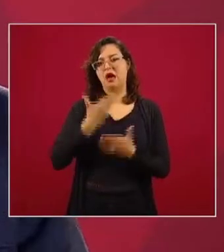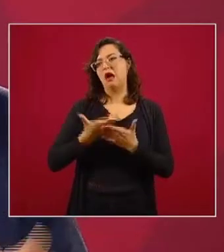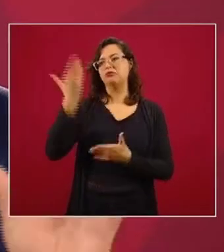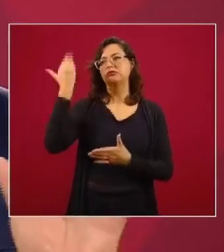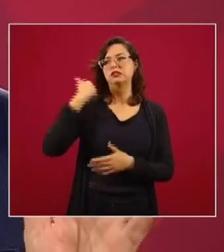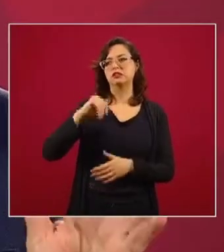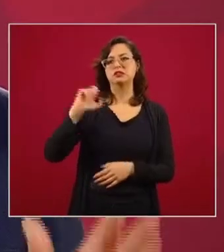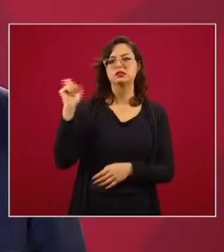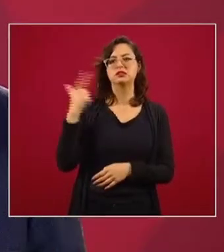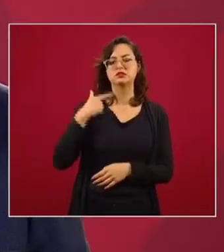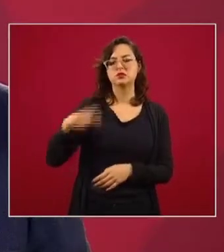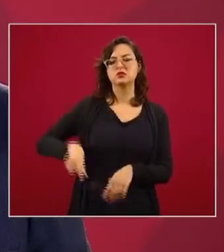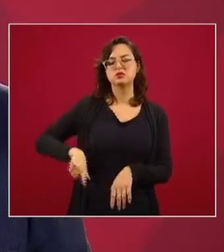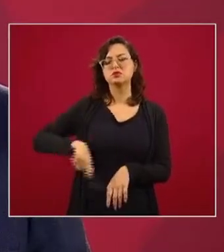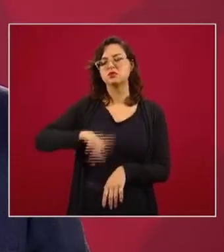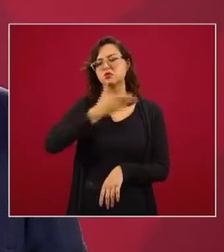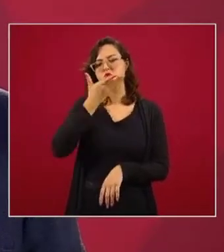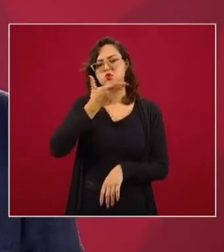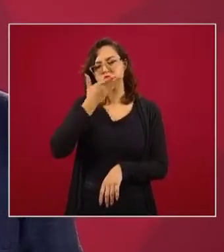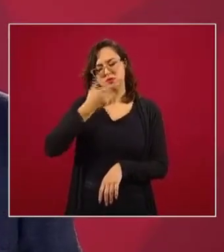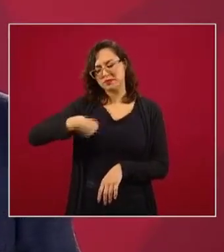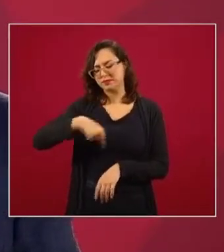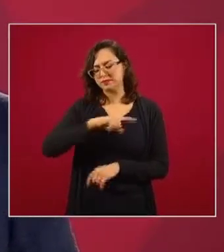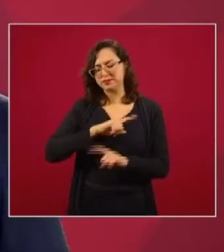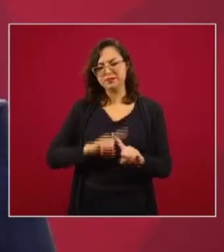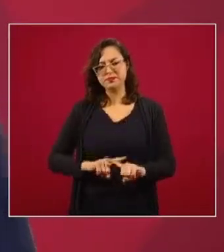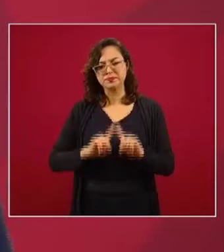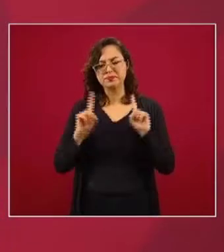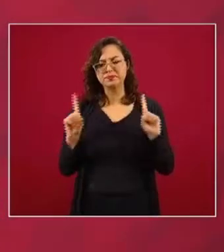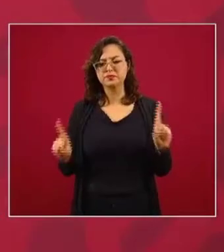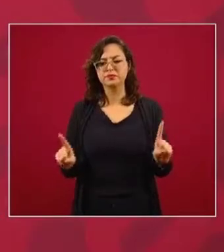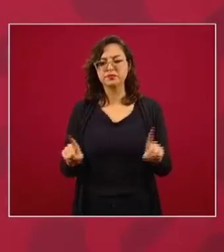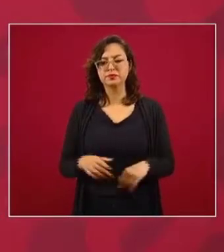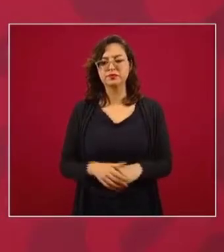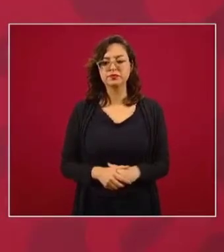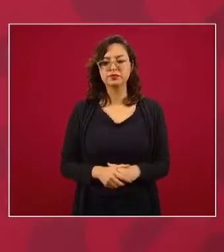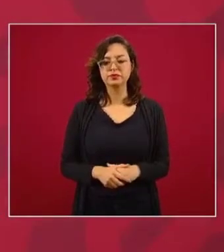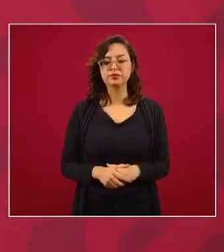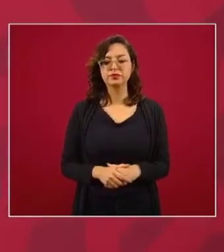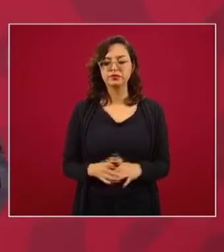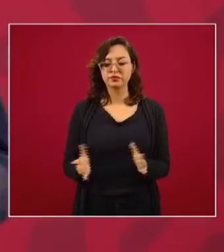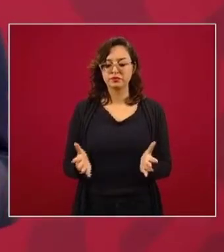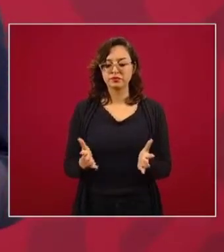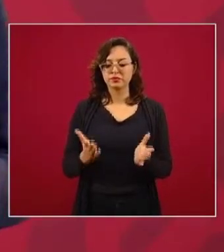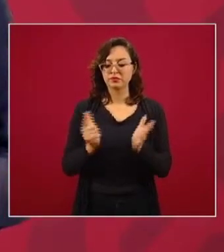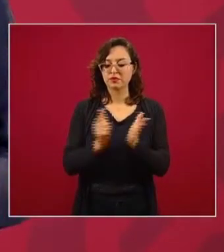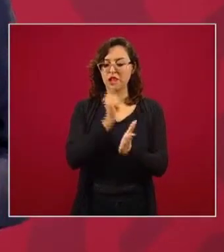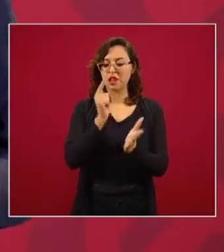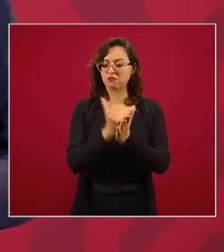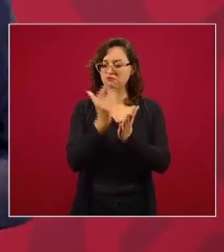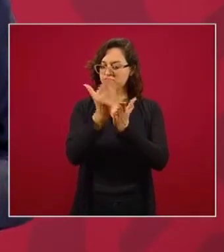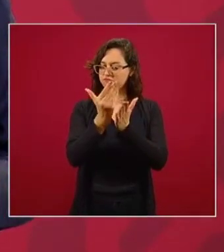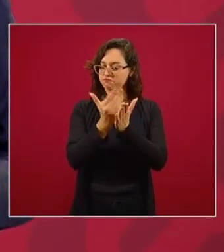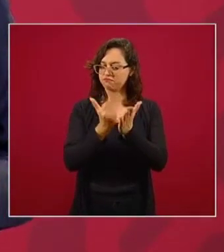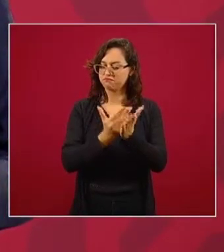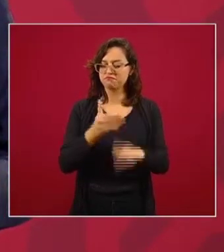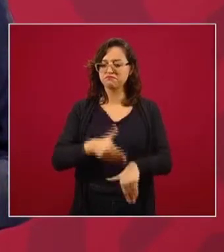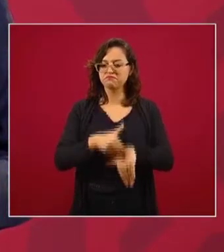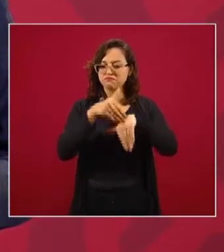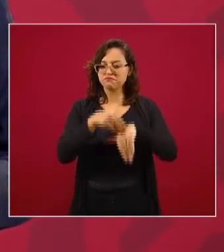lo político con lo jurídico, la parte legal. No